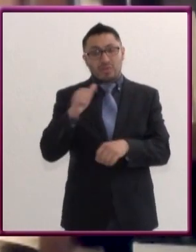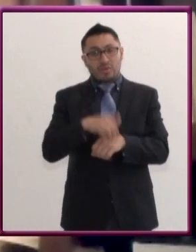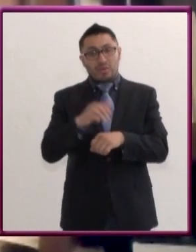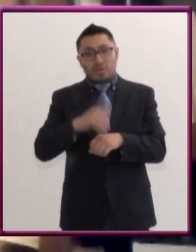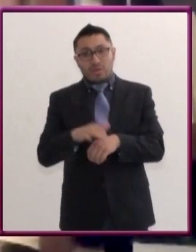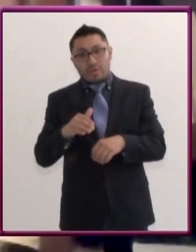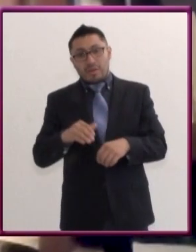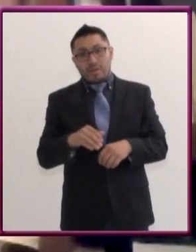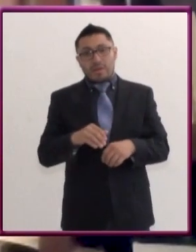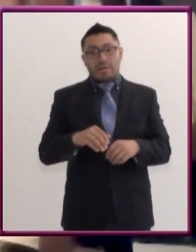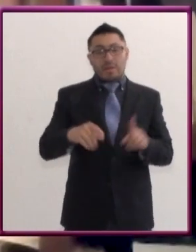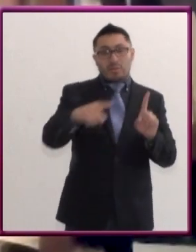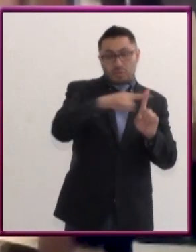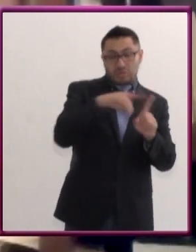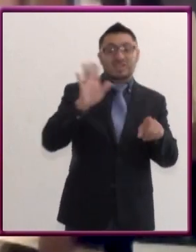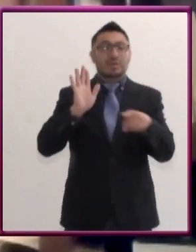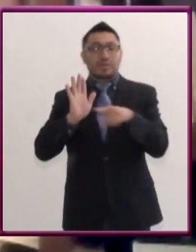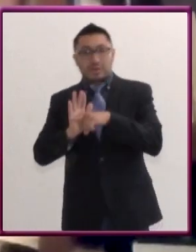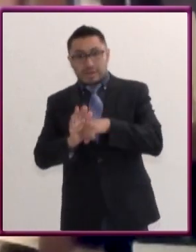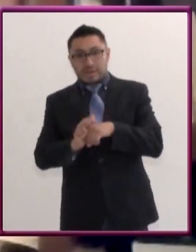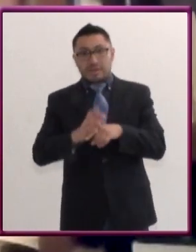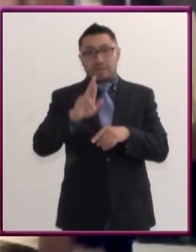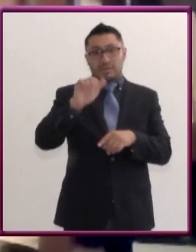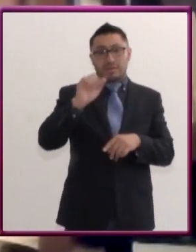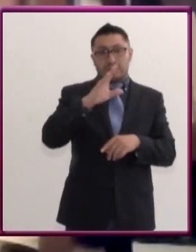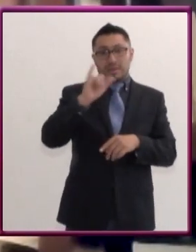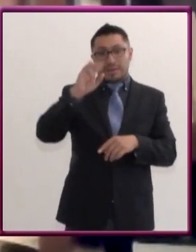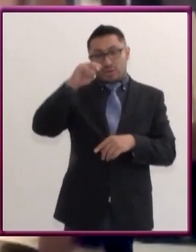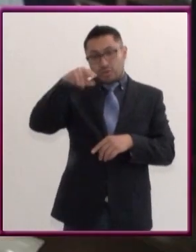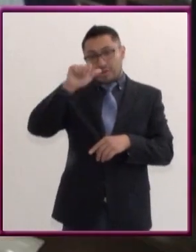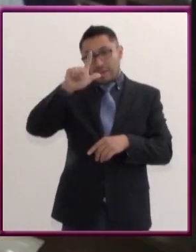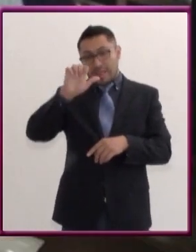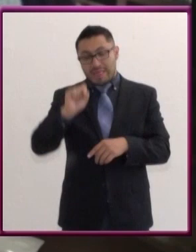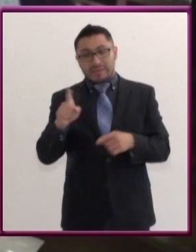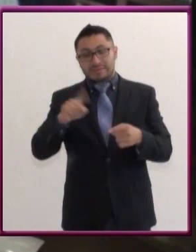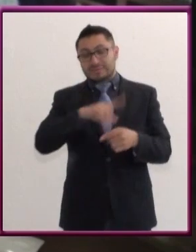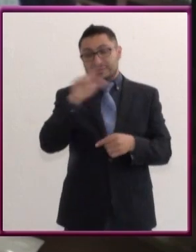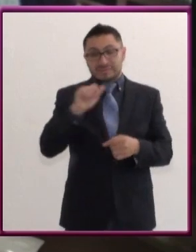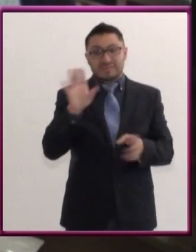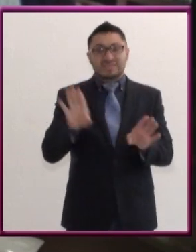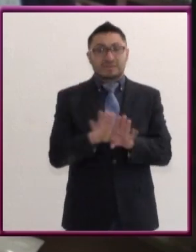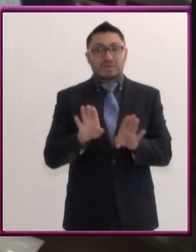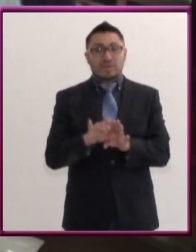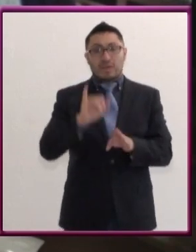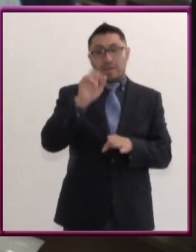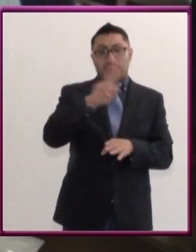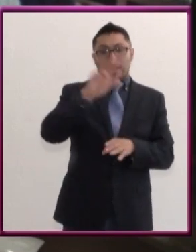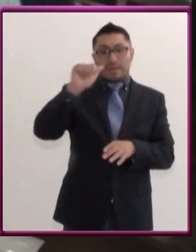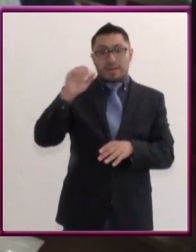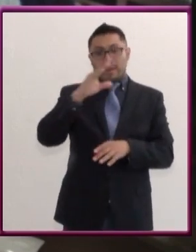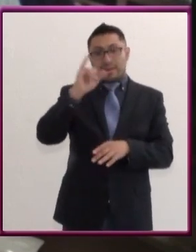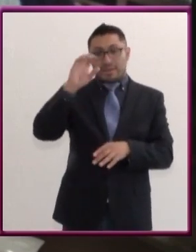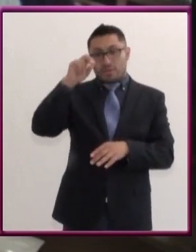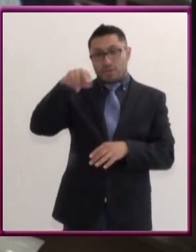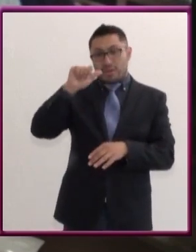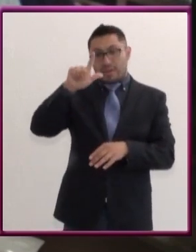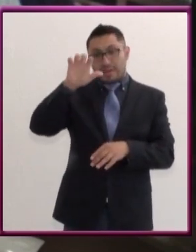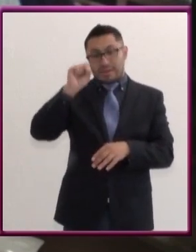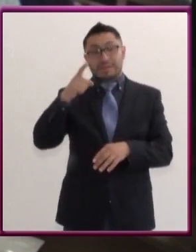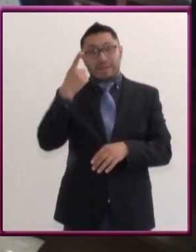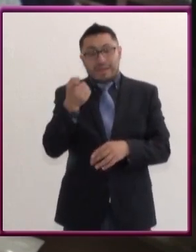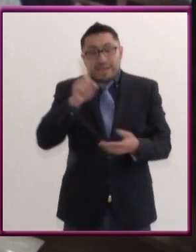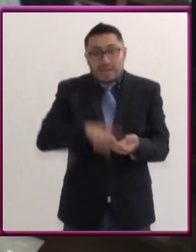los enteros, positivos y negativos, los racionales, y posteriormente los irracionales, que es